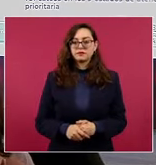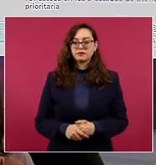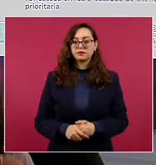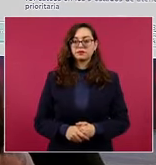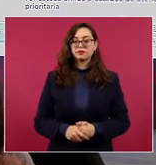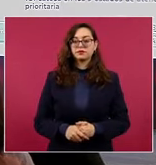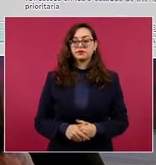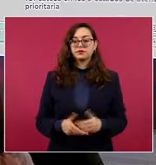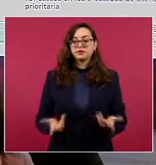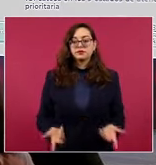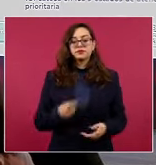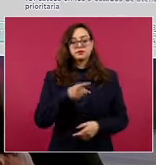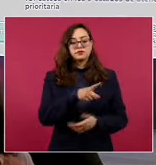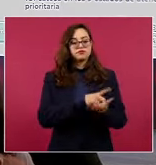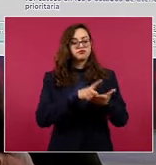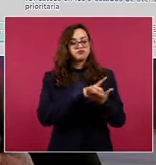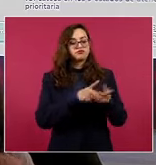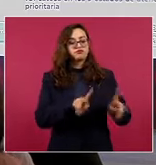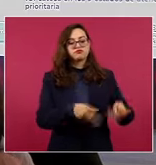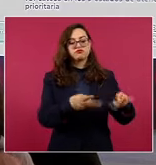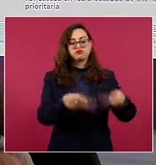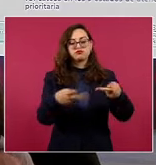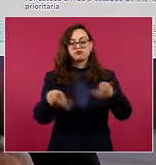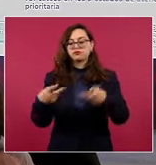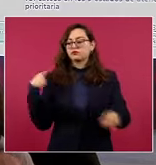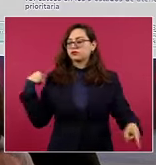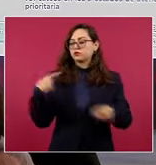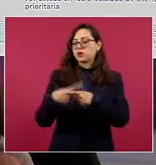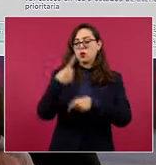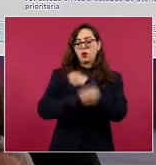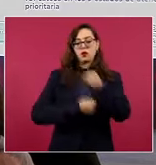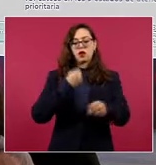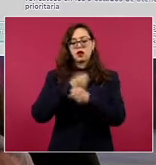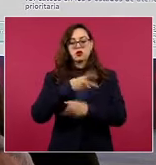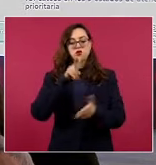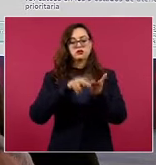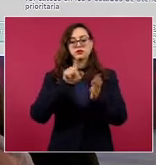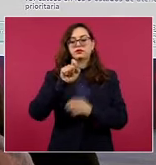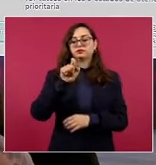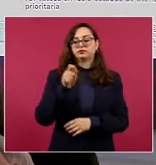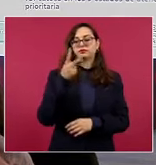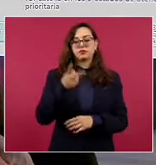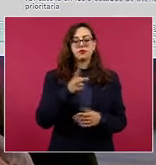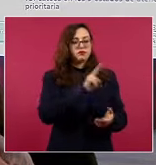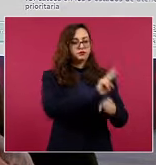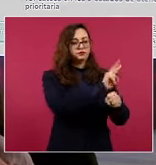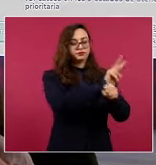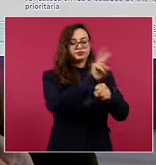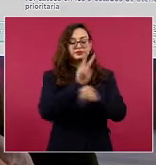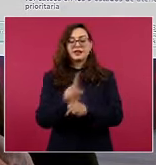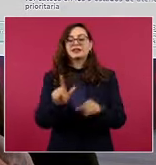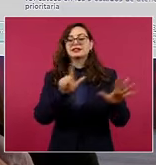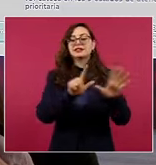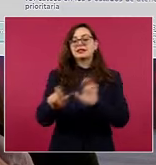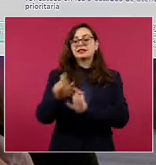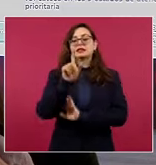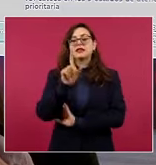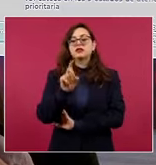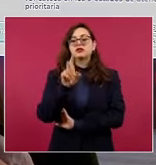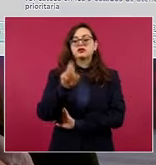a la atención del narcomenudeo durante el año pasado. Se realizaron 731 cateos en